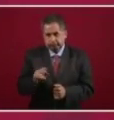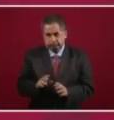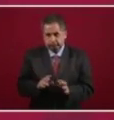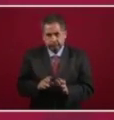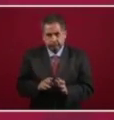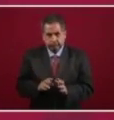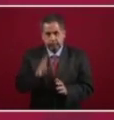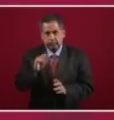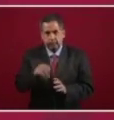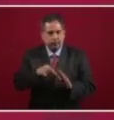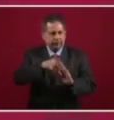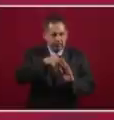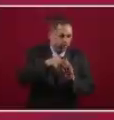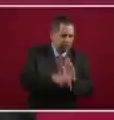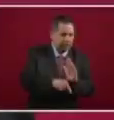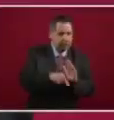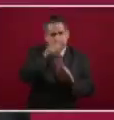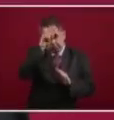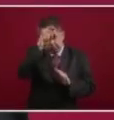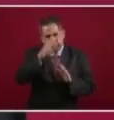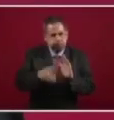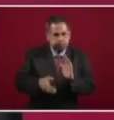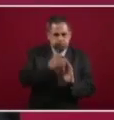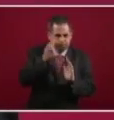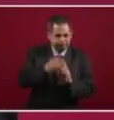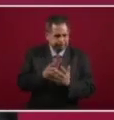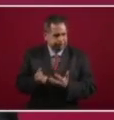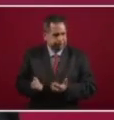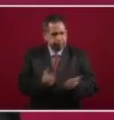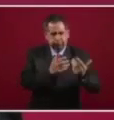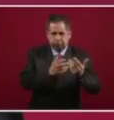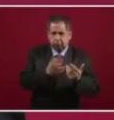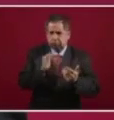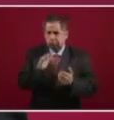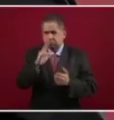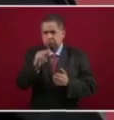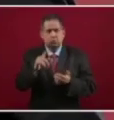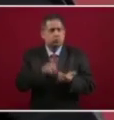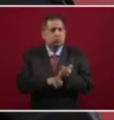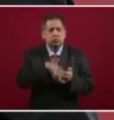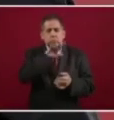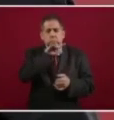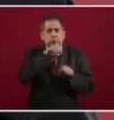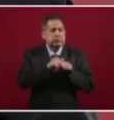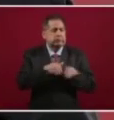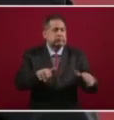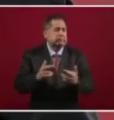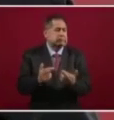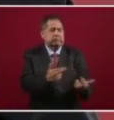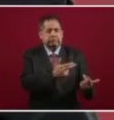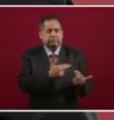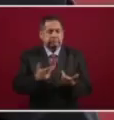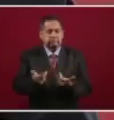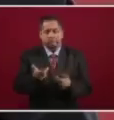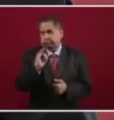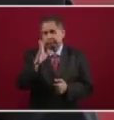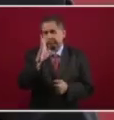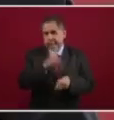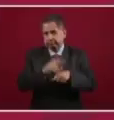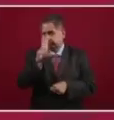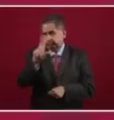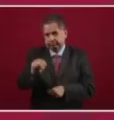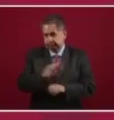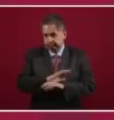la explotación de minas que contaminen, que destruyan el